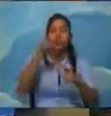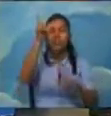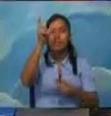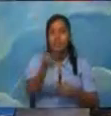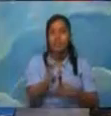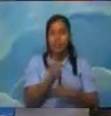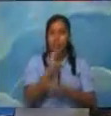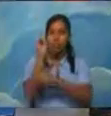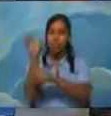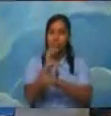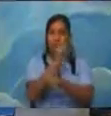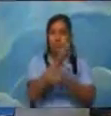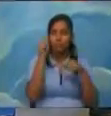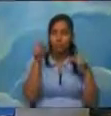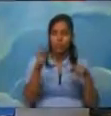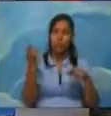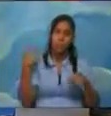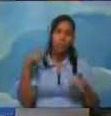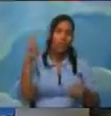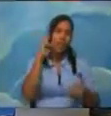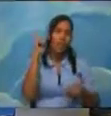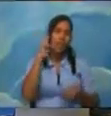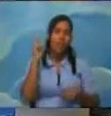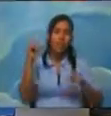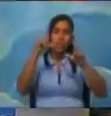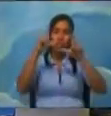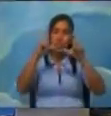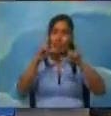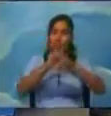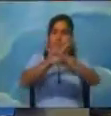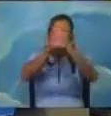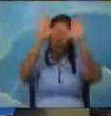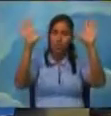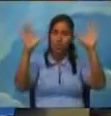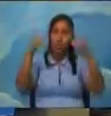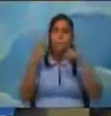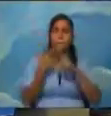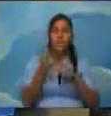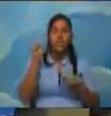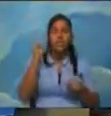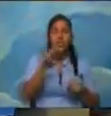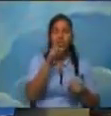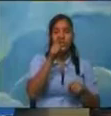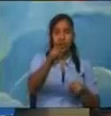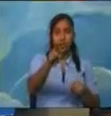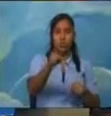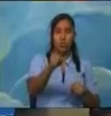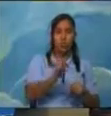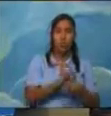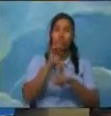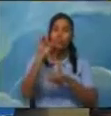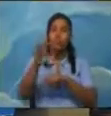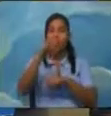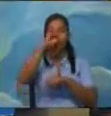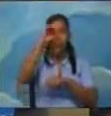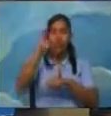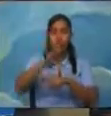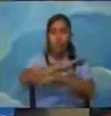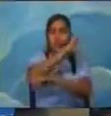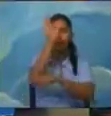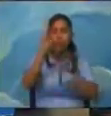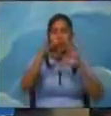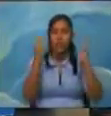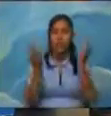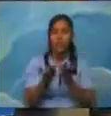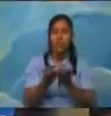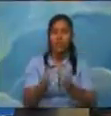esparcidos. Hoy tienen radio, canales de televisión, pero si ustedes dejan al Dios del cielo y de la tierra,